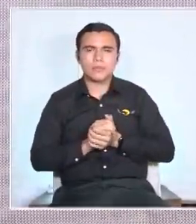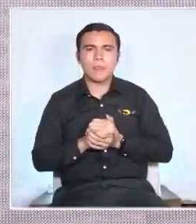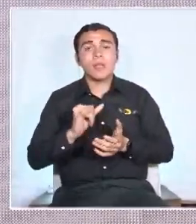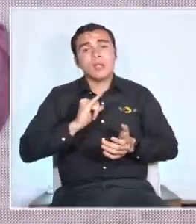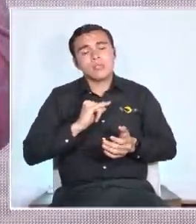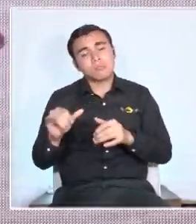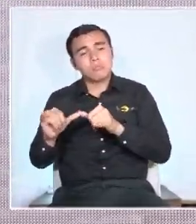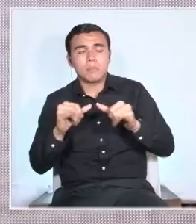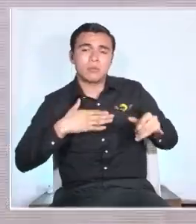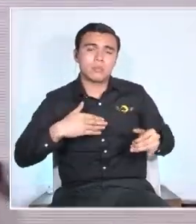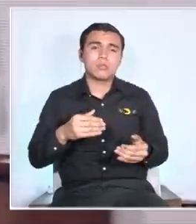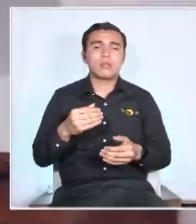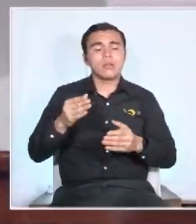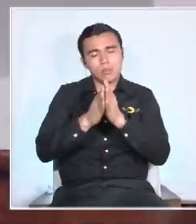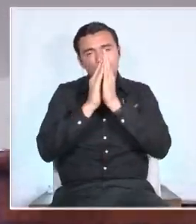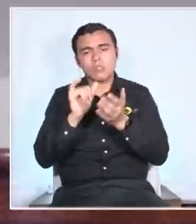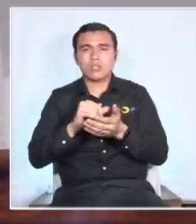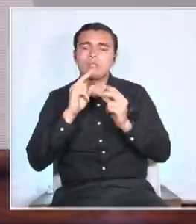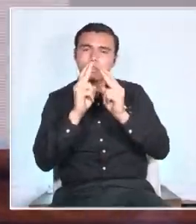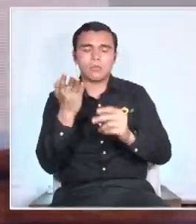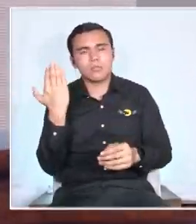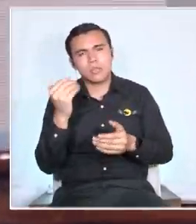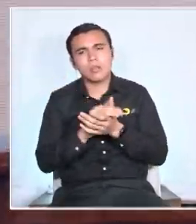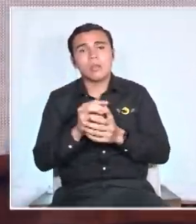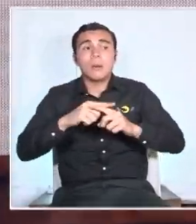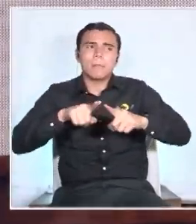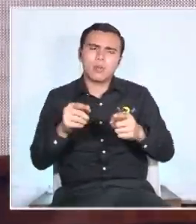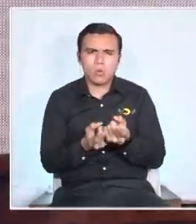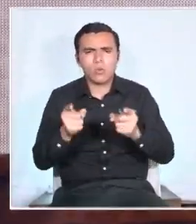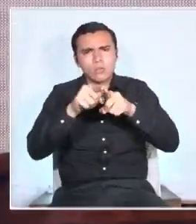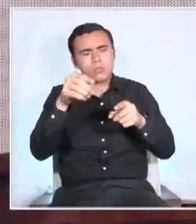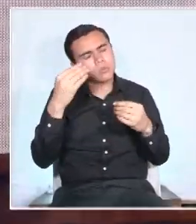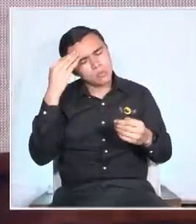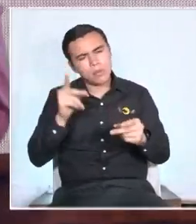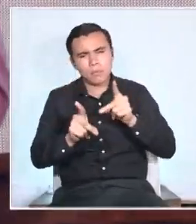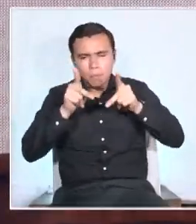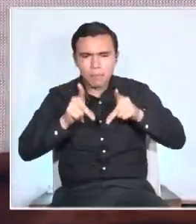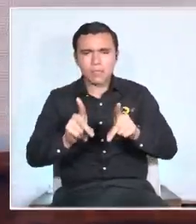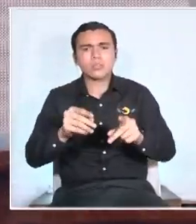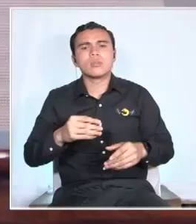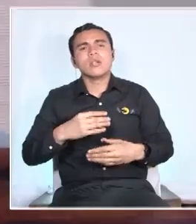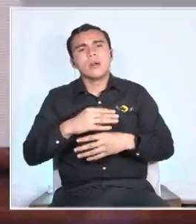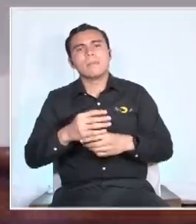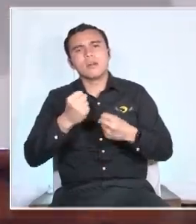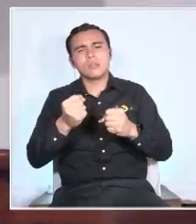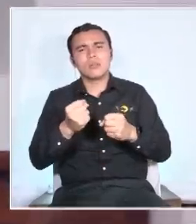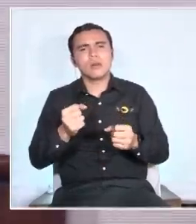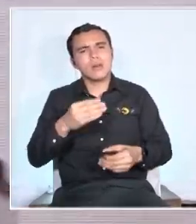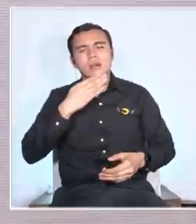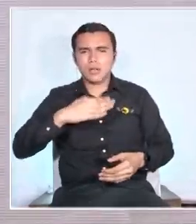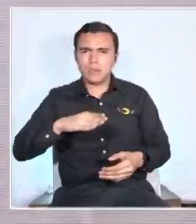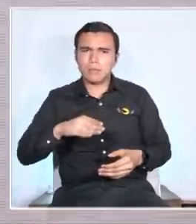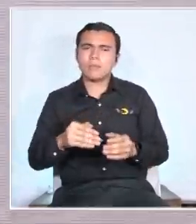Yo mismo tengo oraciones que no han sido contestadas. Pero cuando tú eres una persona madura en el Señor, cuando tú tienes